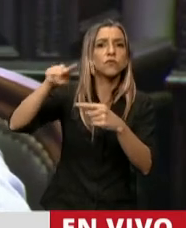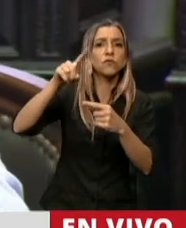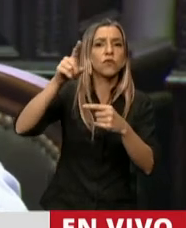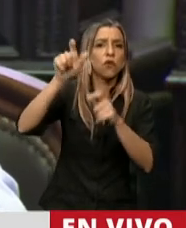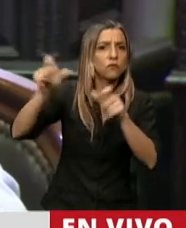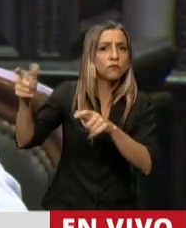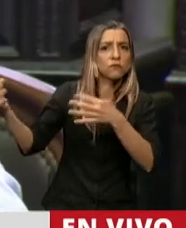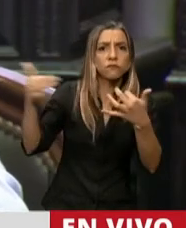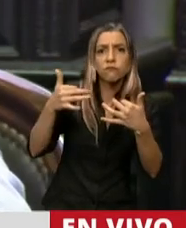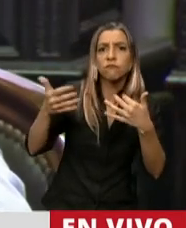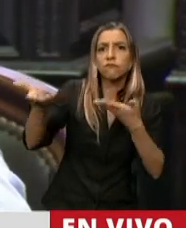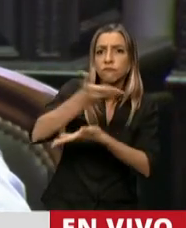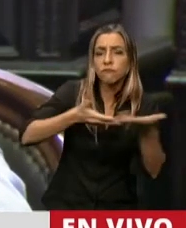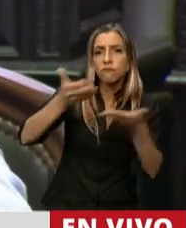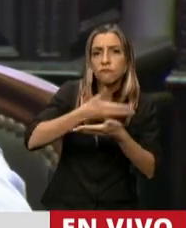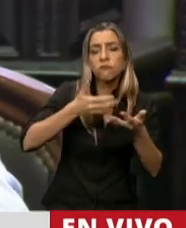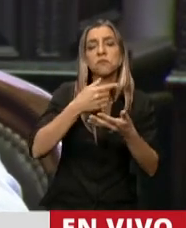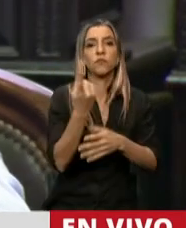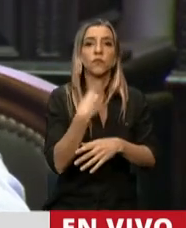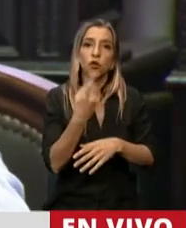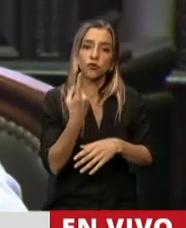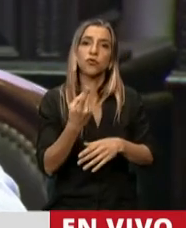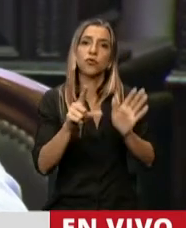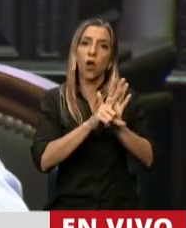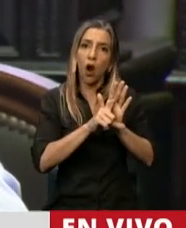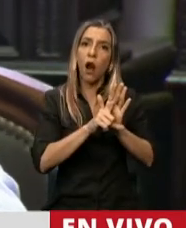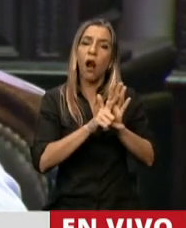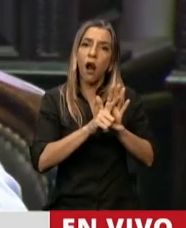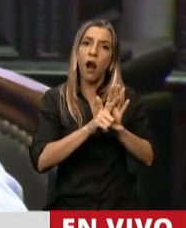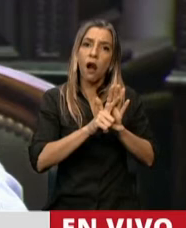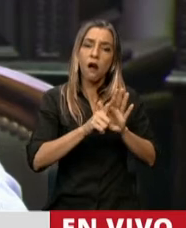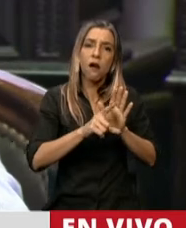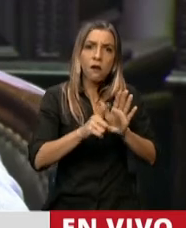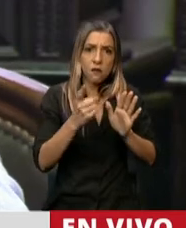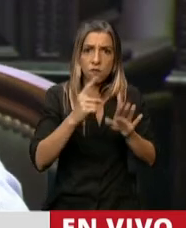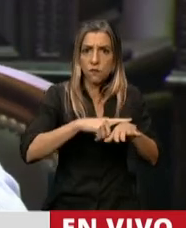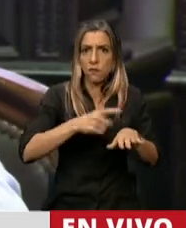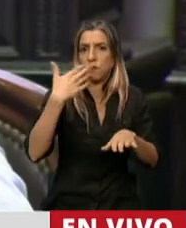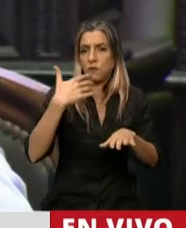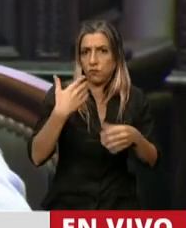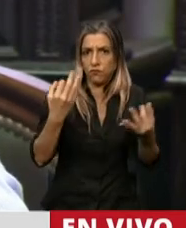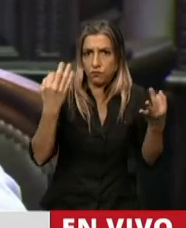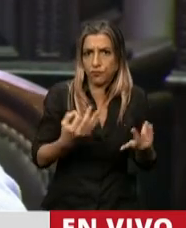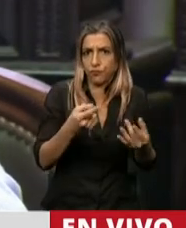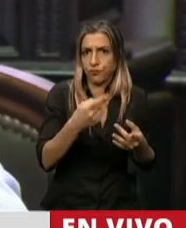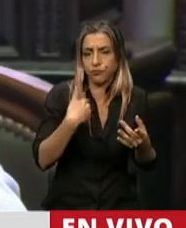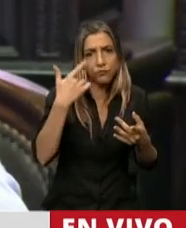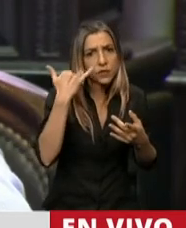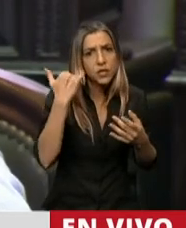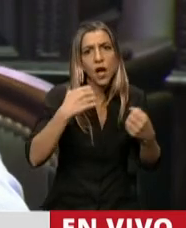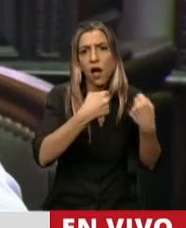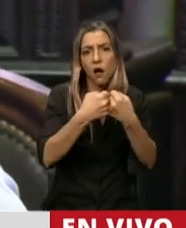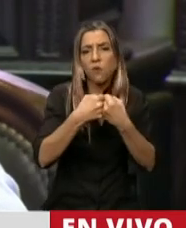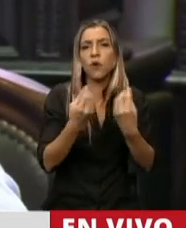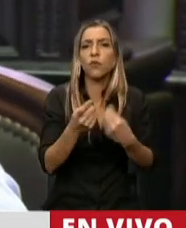este cuerpo sancionó una nueva ley porque creíamos que era importante, porque teníamos el compromiso de que valía